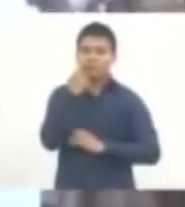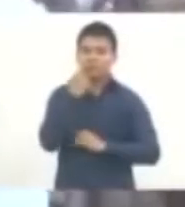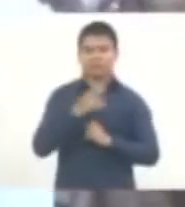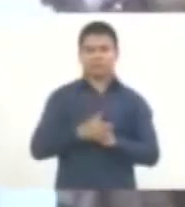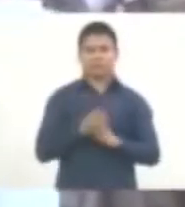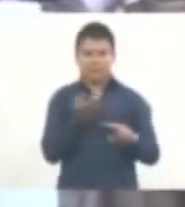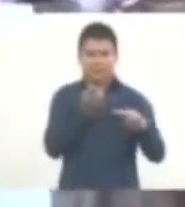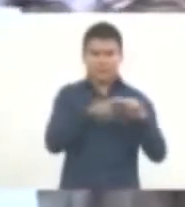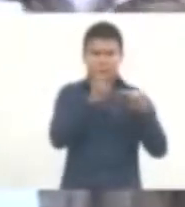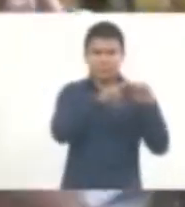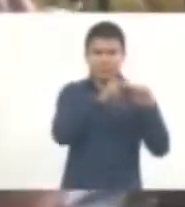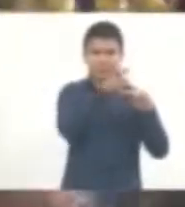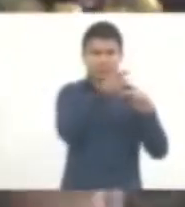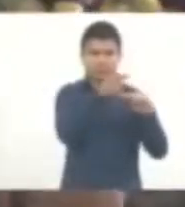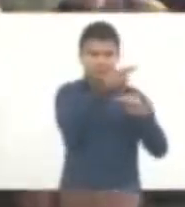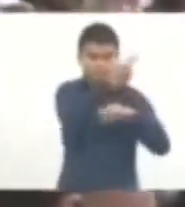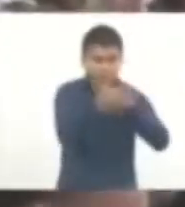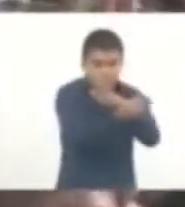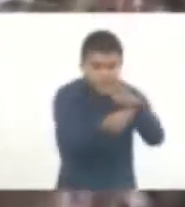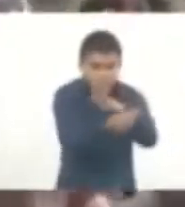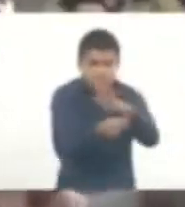la ciudadanía barranquillera.